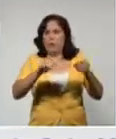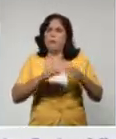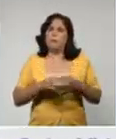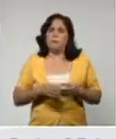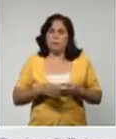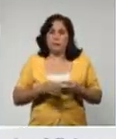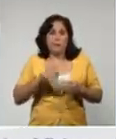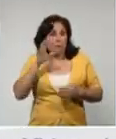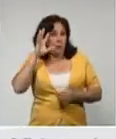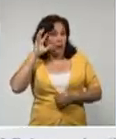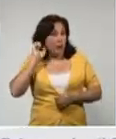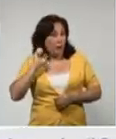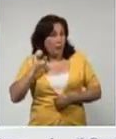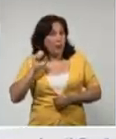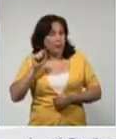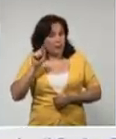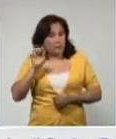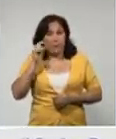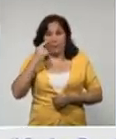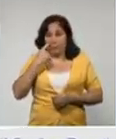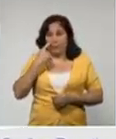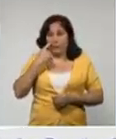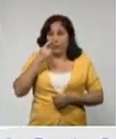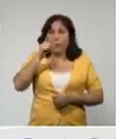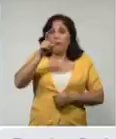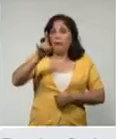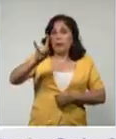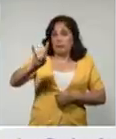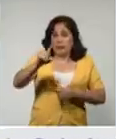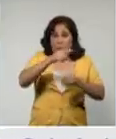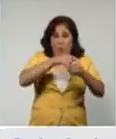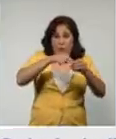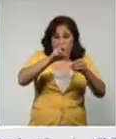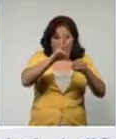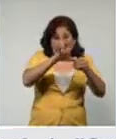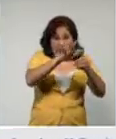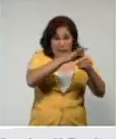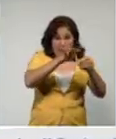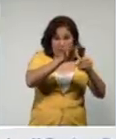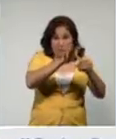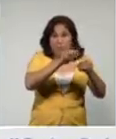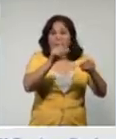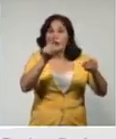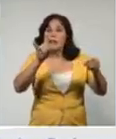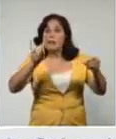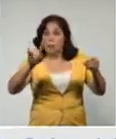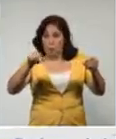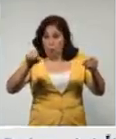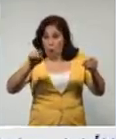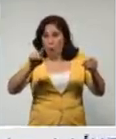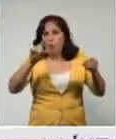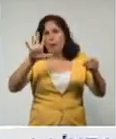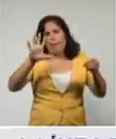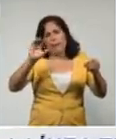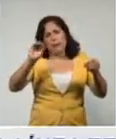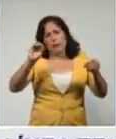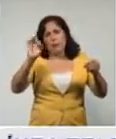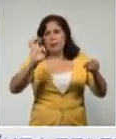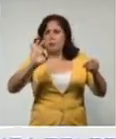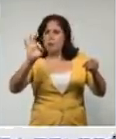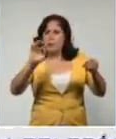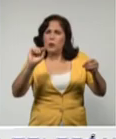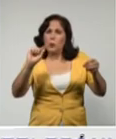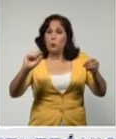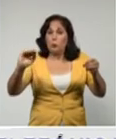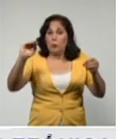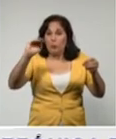Fíjense solamente que 19 de los 35 casos, pues más del 50%